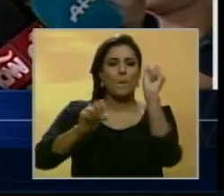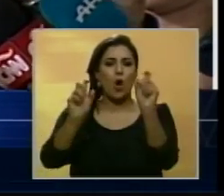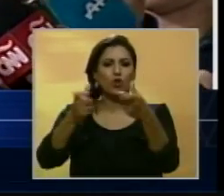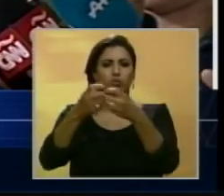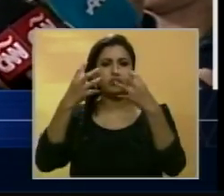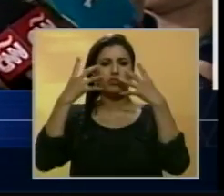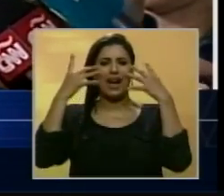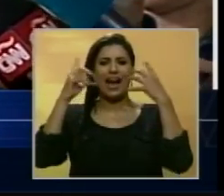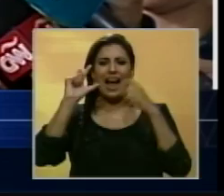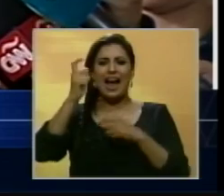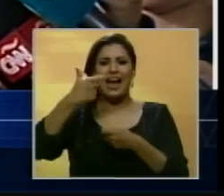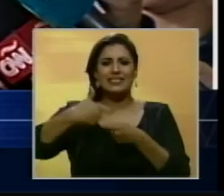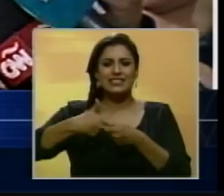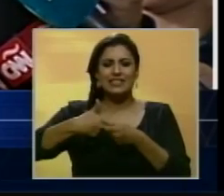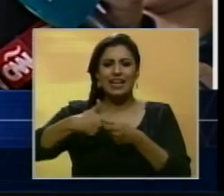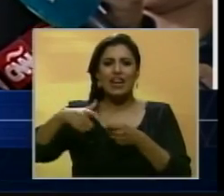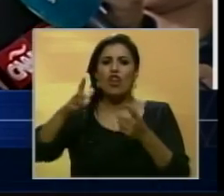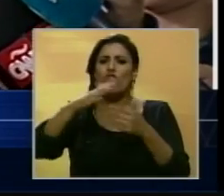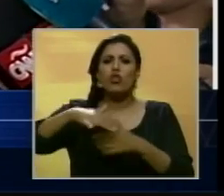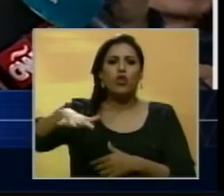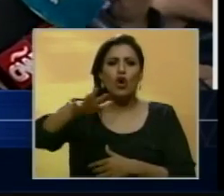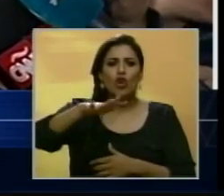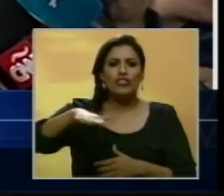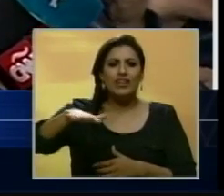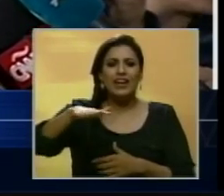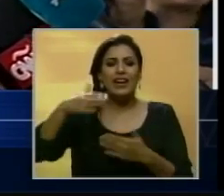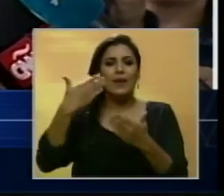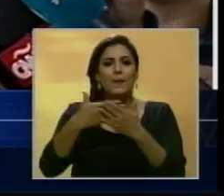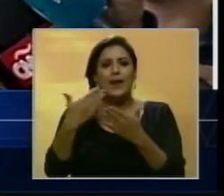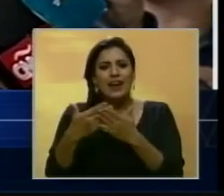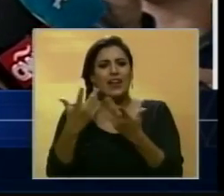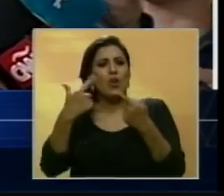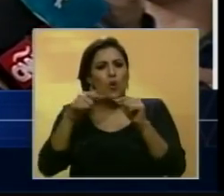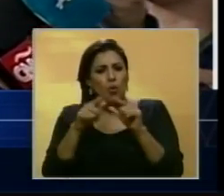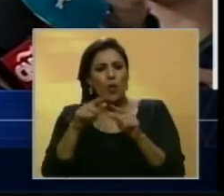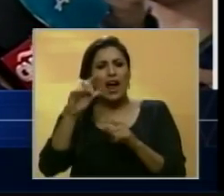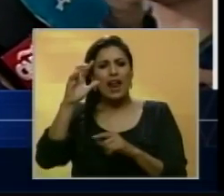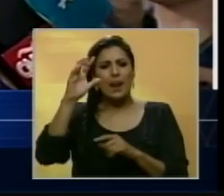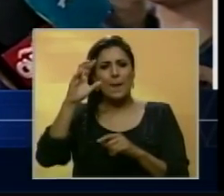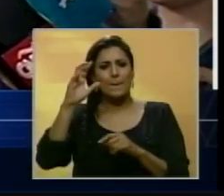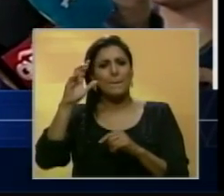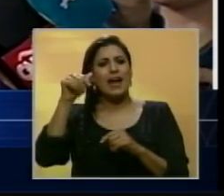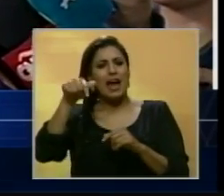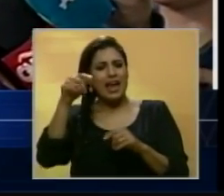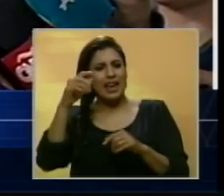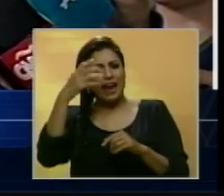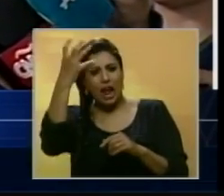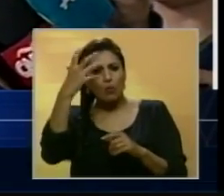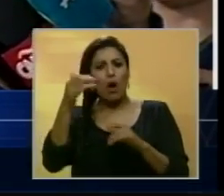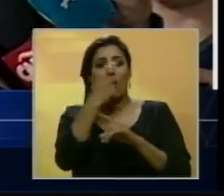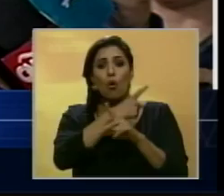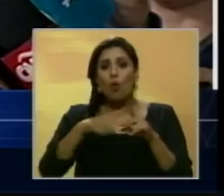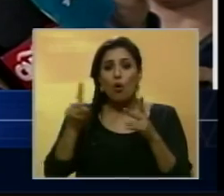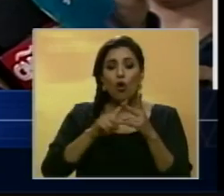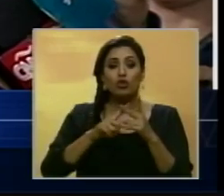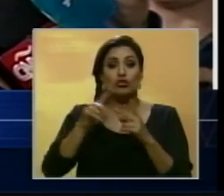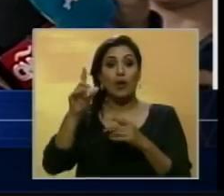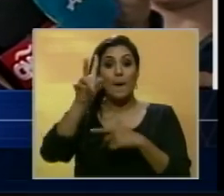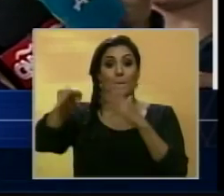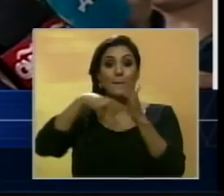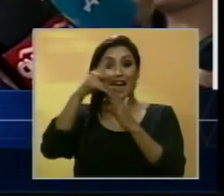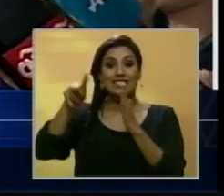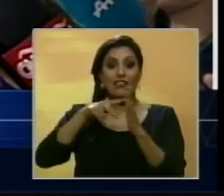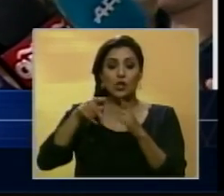lacrimógena en la sede del punto de validación en Macarao. Denunciamos acá que una marcha oficialista pasó por Plaza